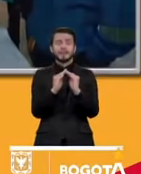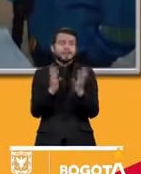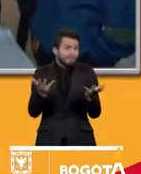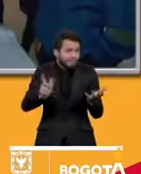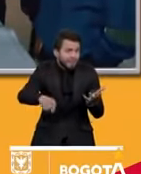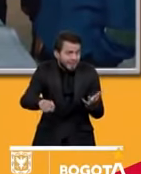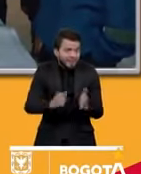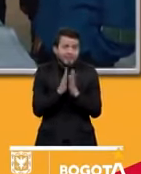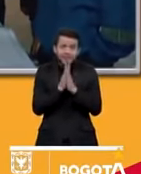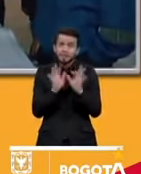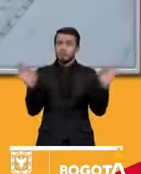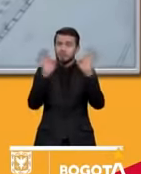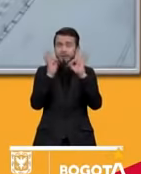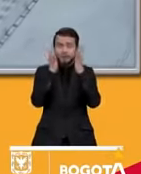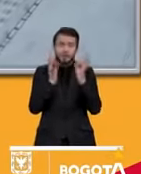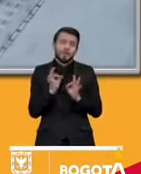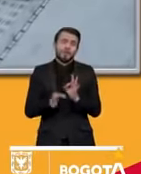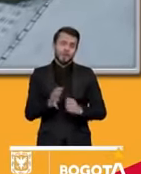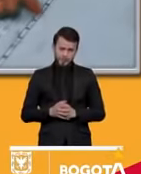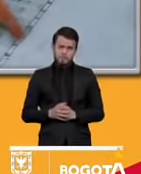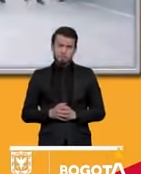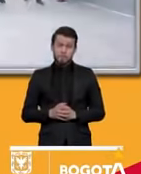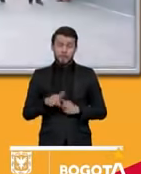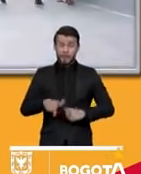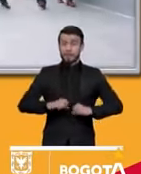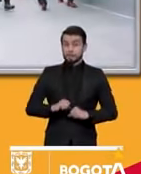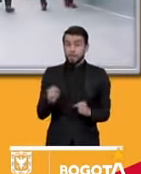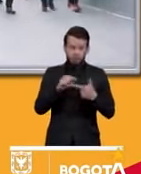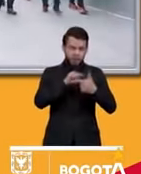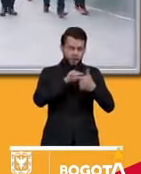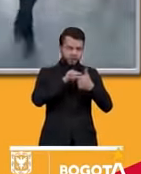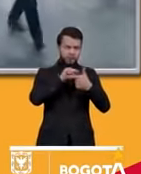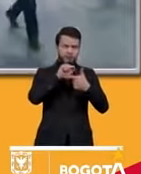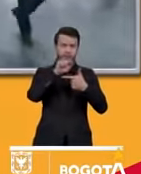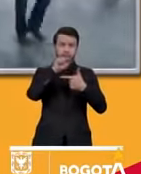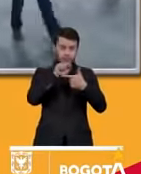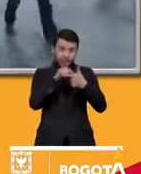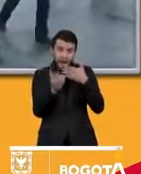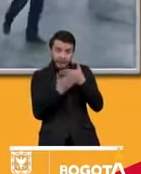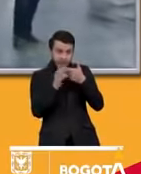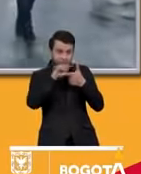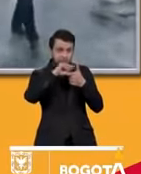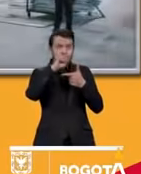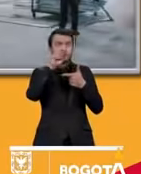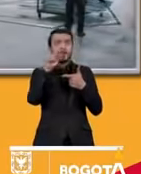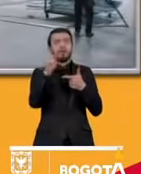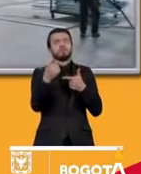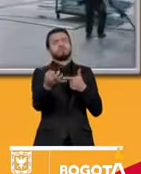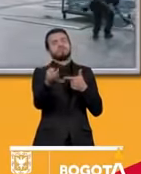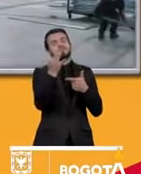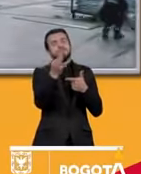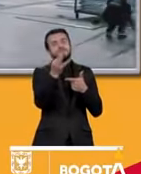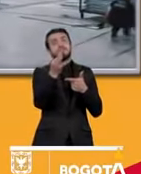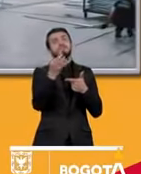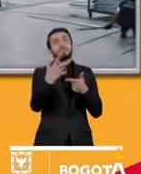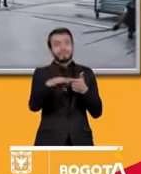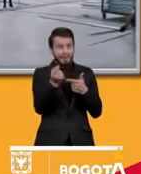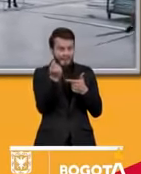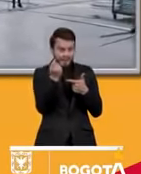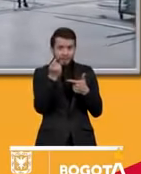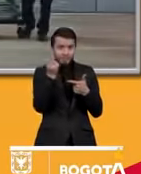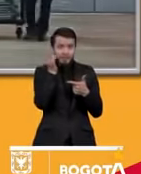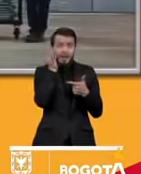el modelo epidemiológico de Bogotá indica que tenemos muy alto riesgo, que si abriéramos demasiado